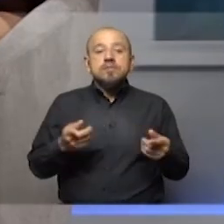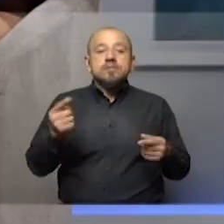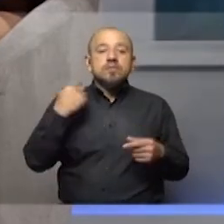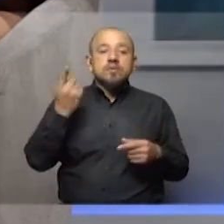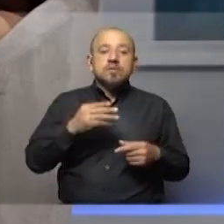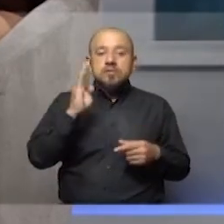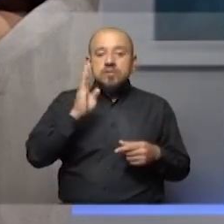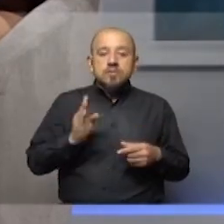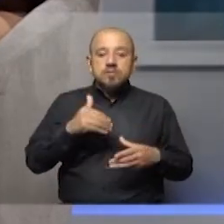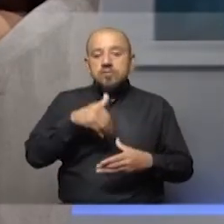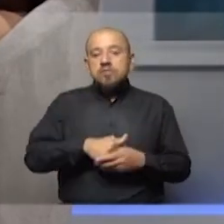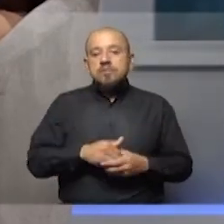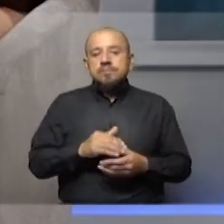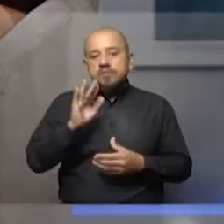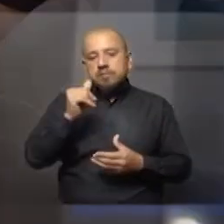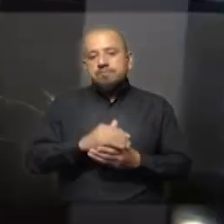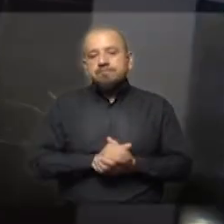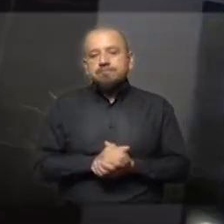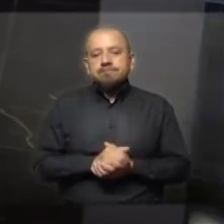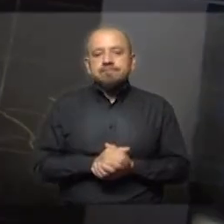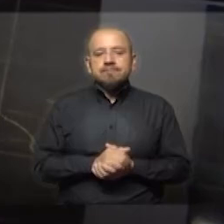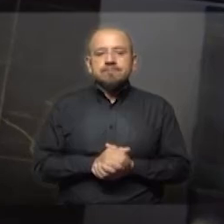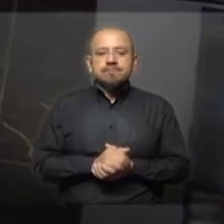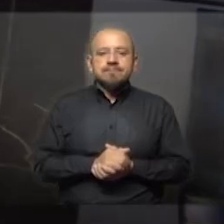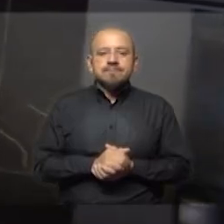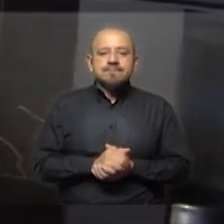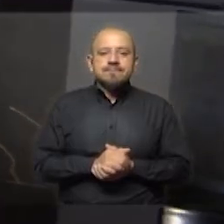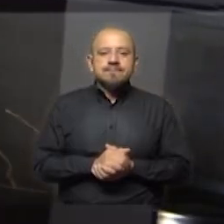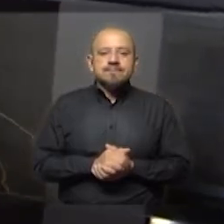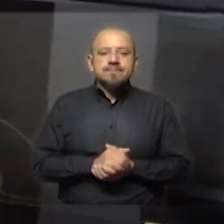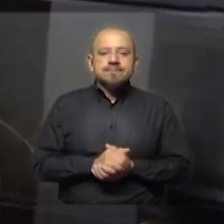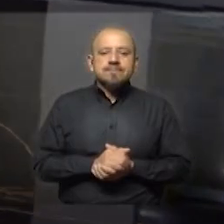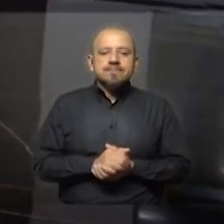bote Brasil de Brasil hablaremos nos vemos buenas noches